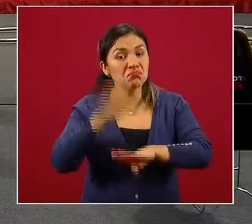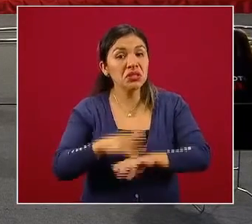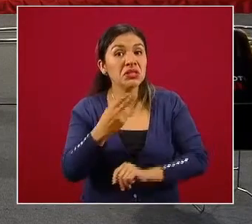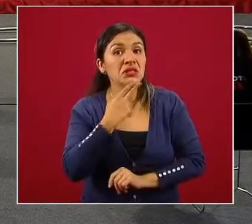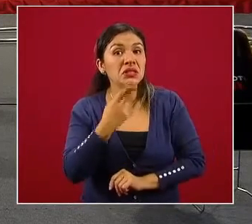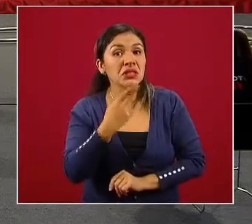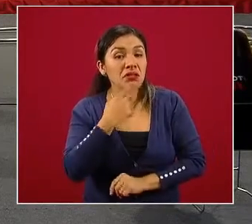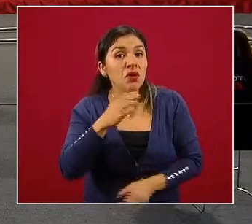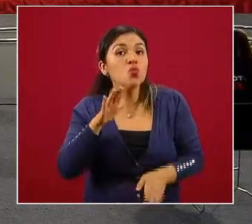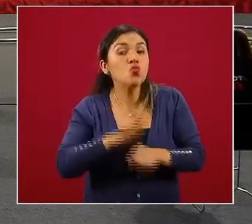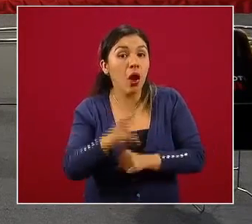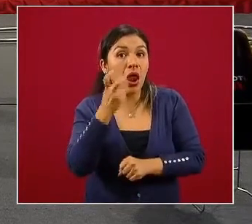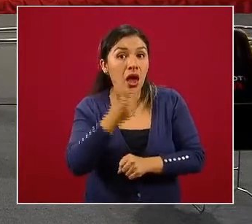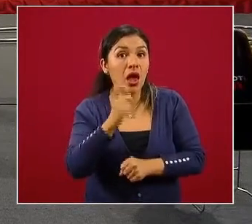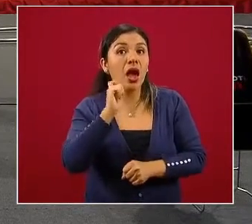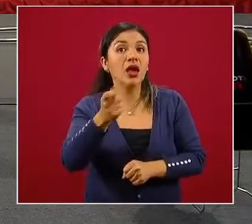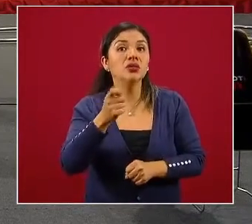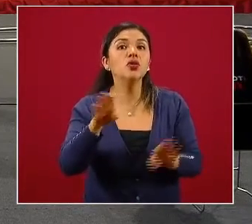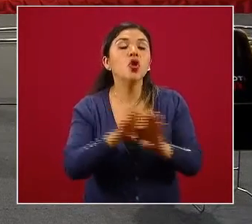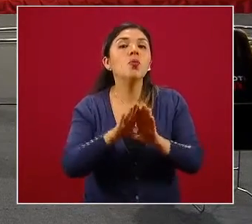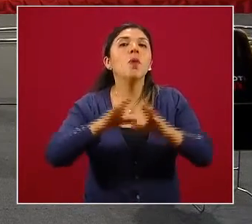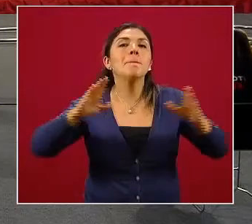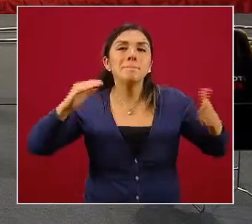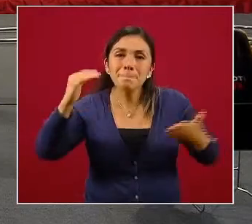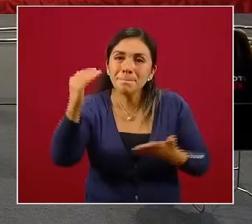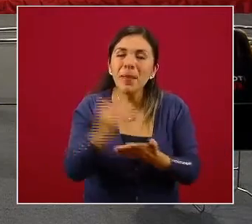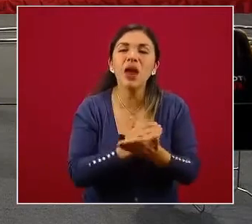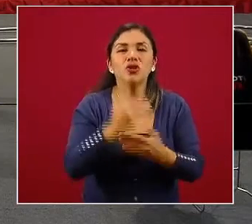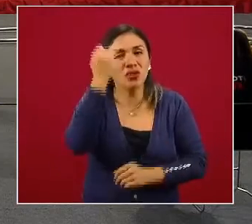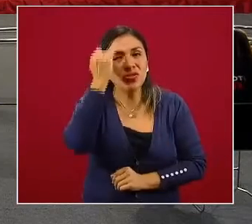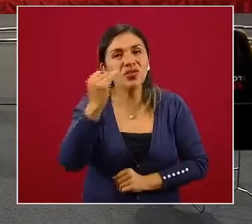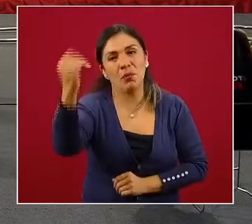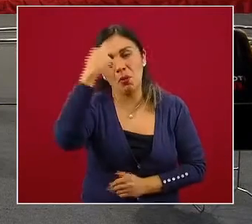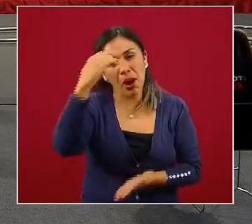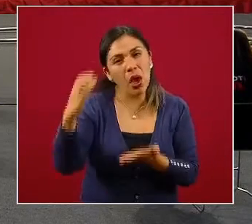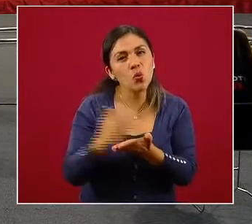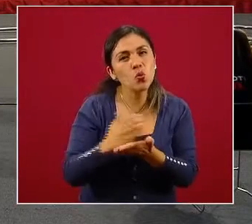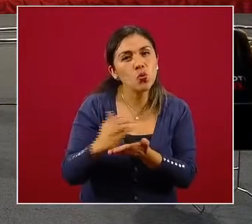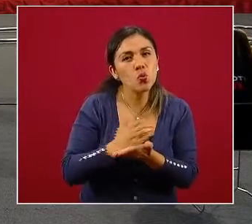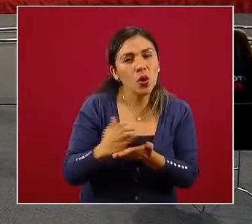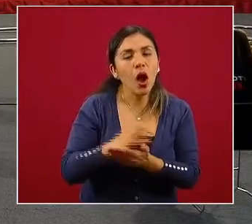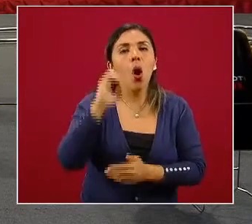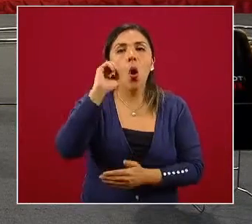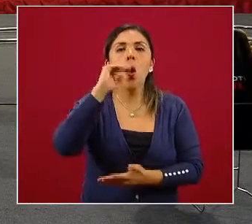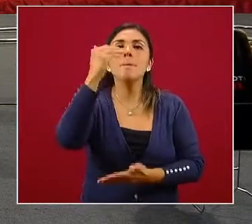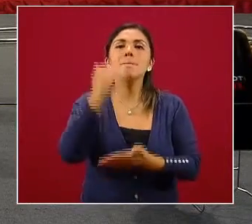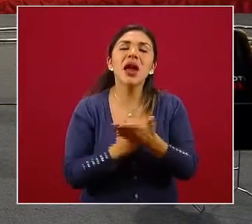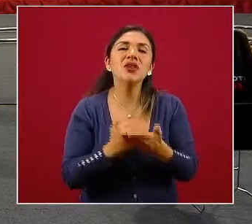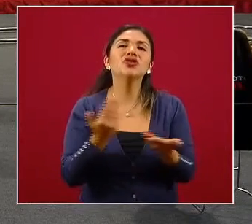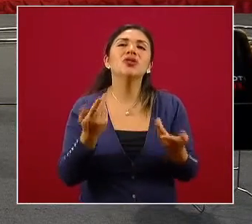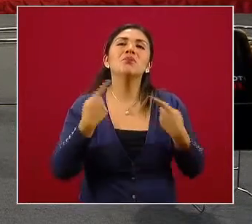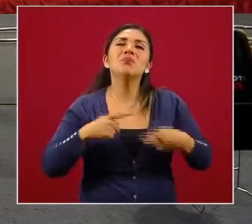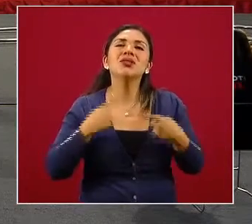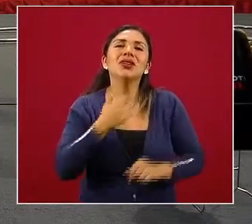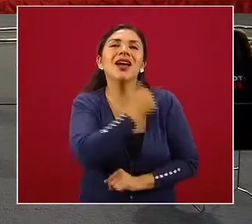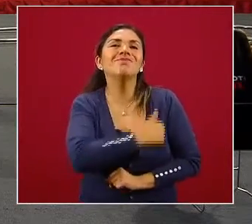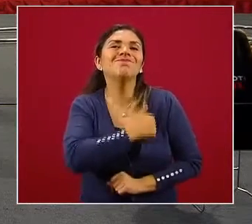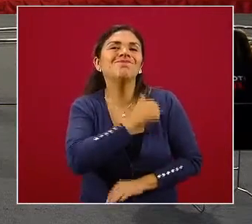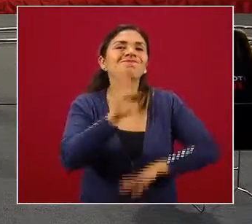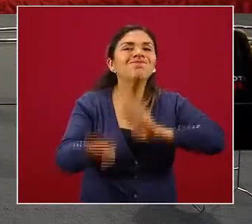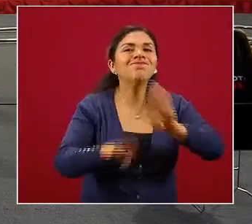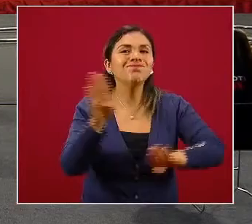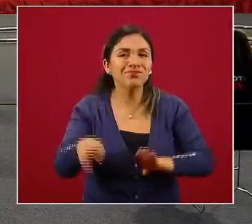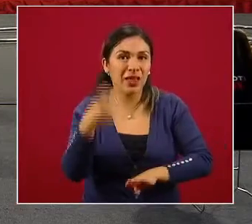propósito buscado, en este caso, reducir el tiempo de recuperación o reducir los desenlaces desfavorables